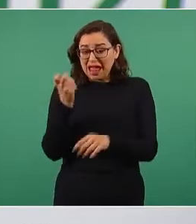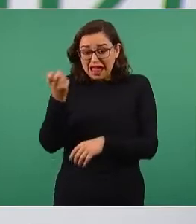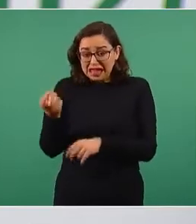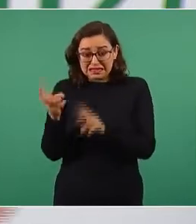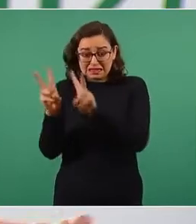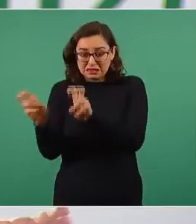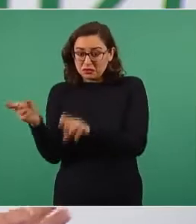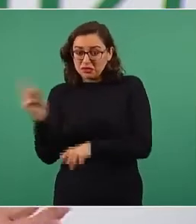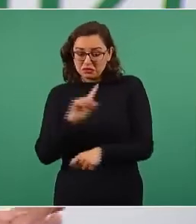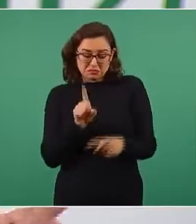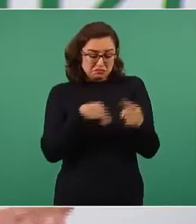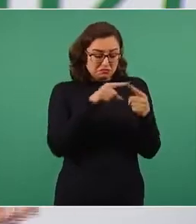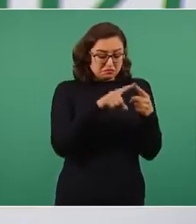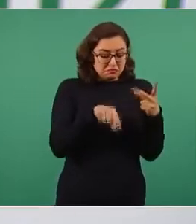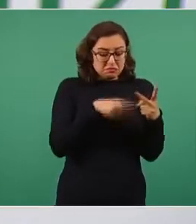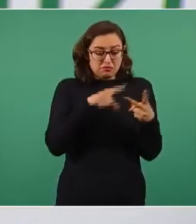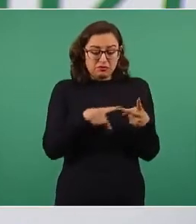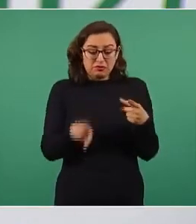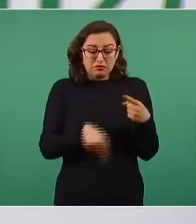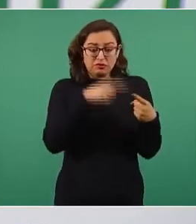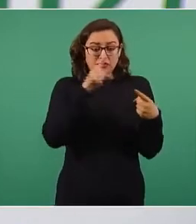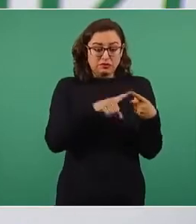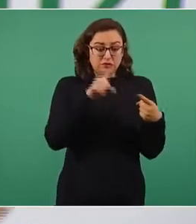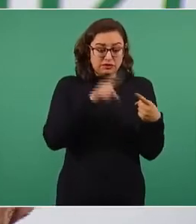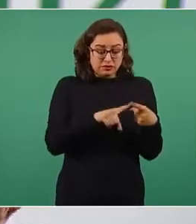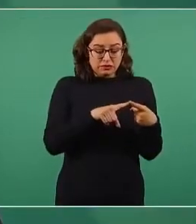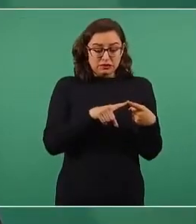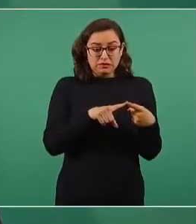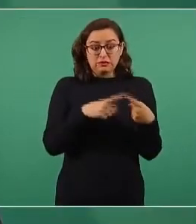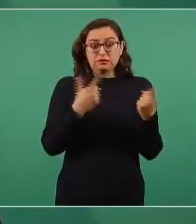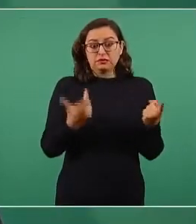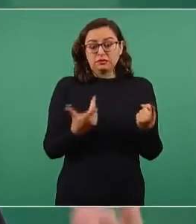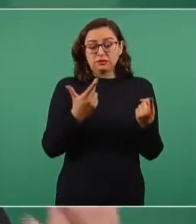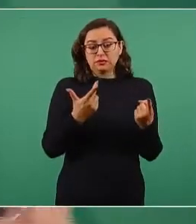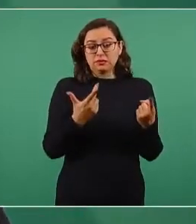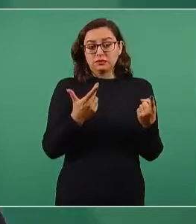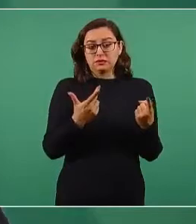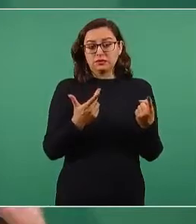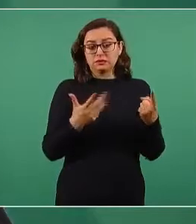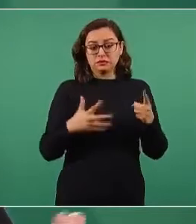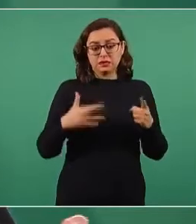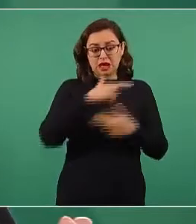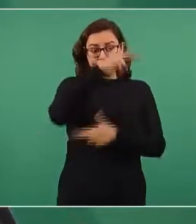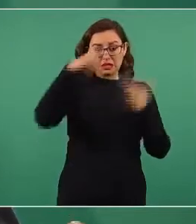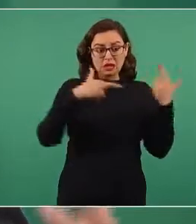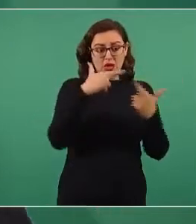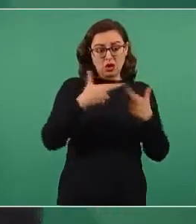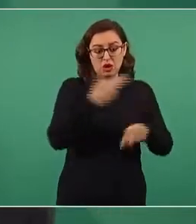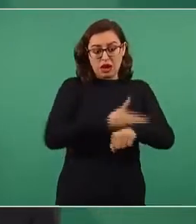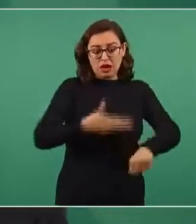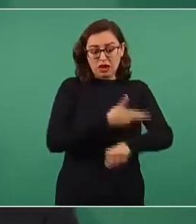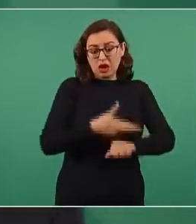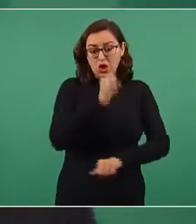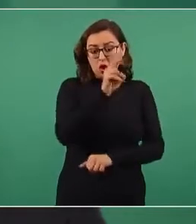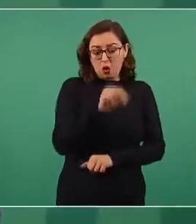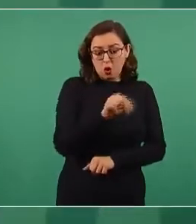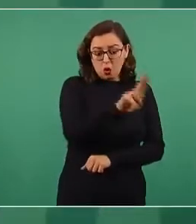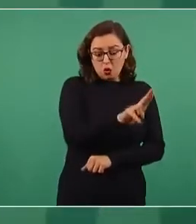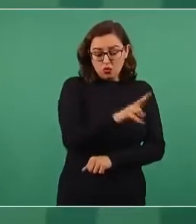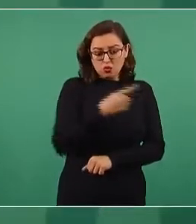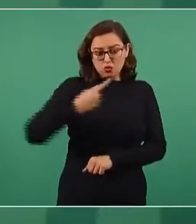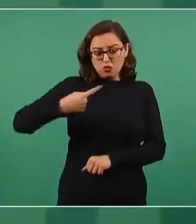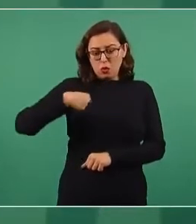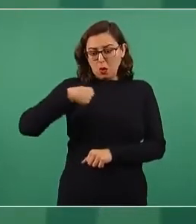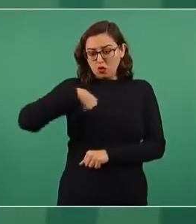dos cosas. Una, ¿cuál es la visión política de México sobre la región, la Organización de Naciones Unidas y los principales temas hoy en el